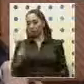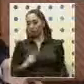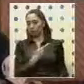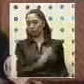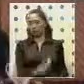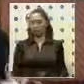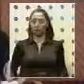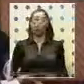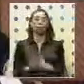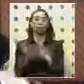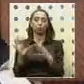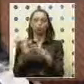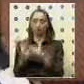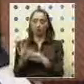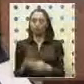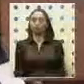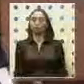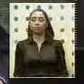presidente. Muchas gracias.